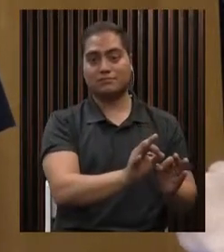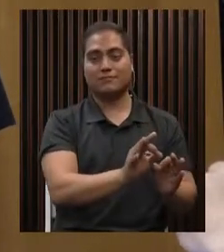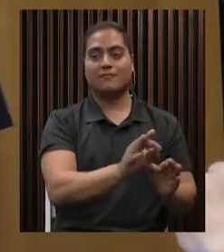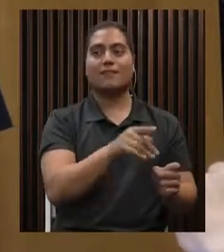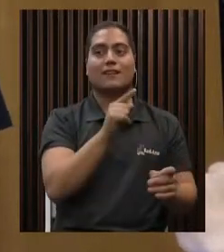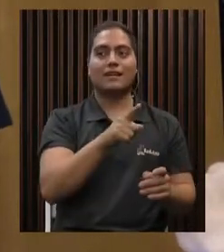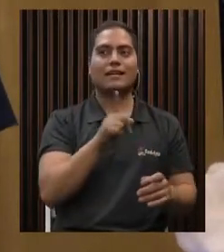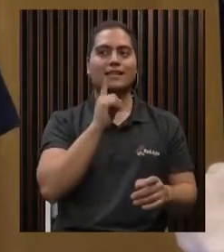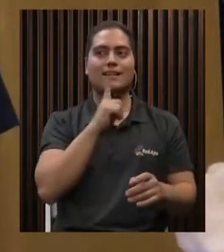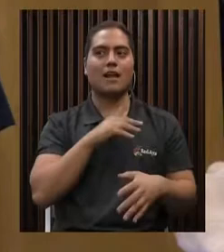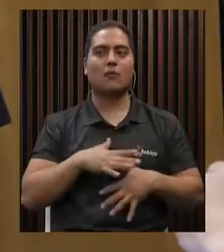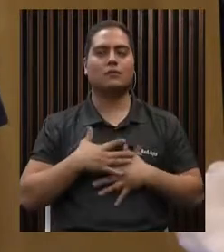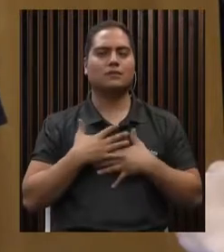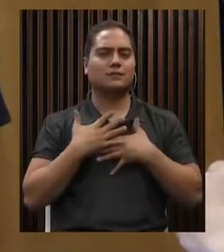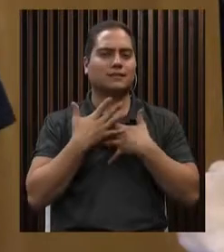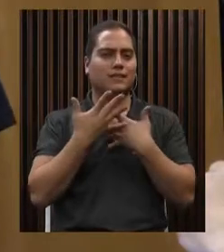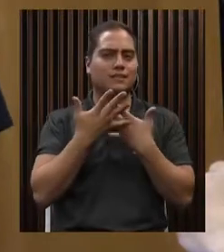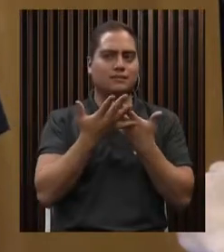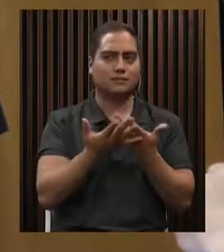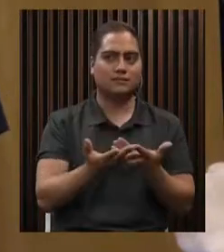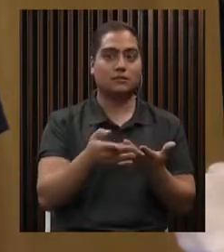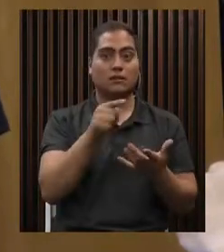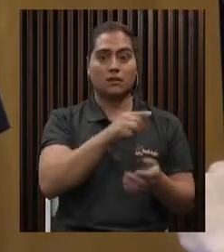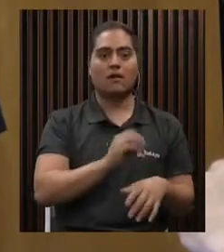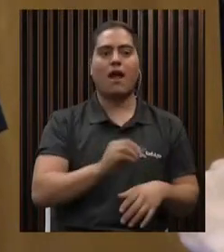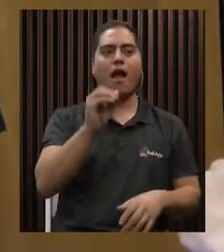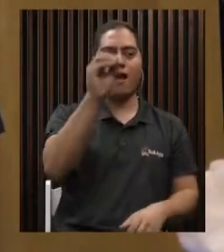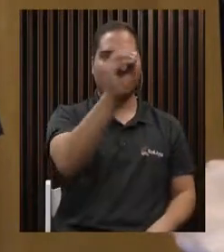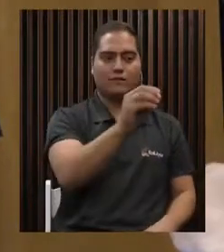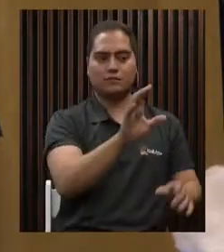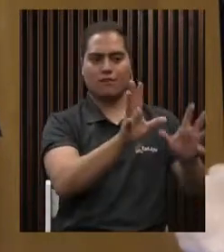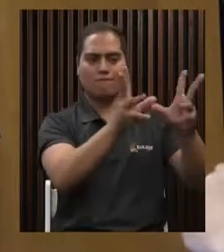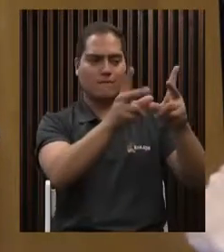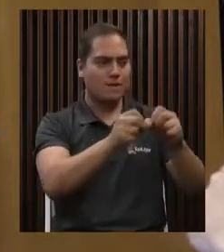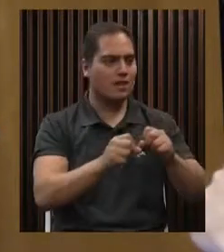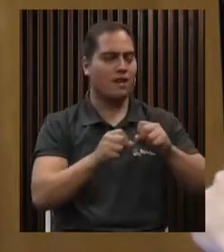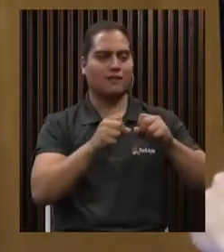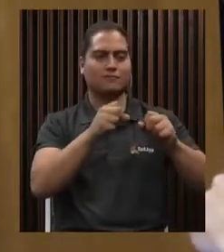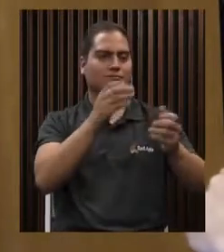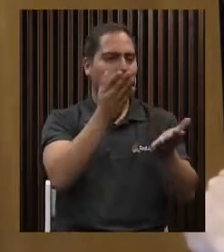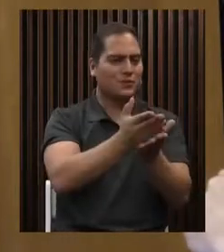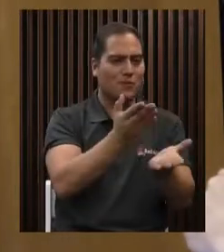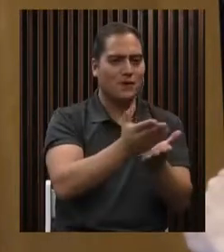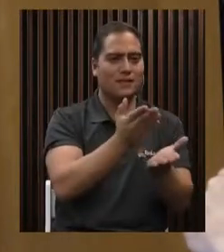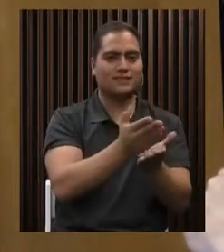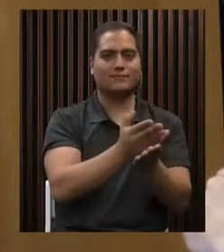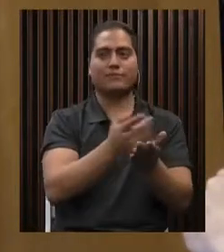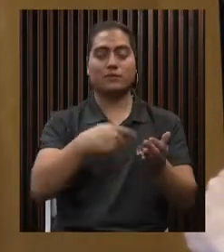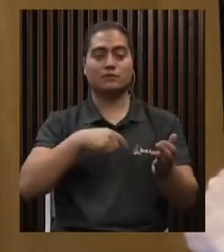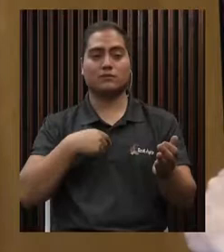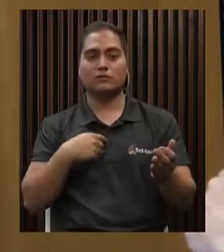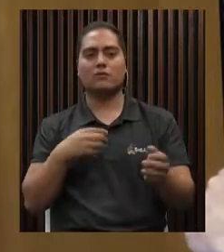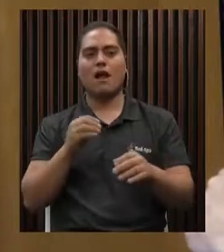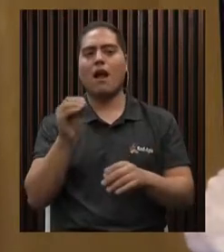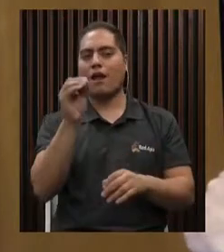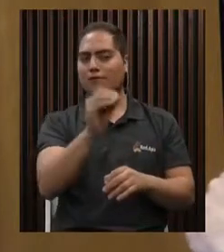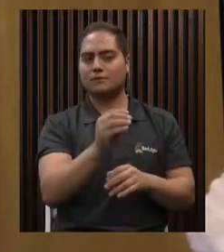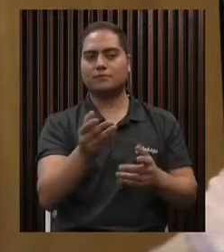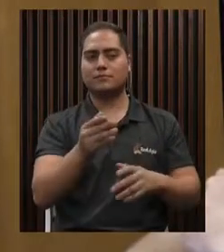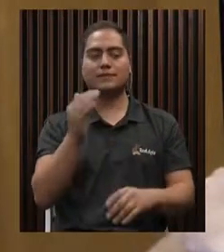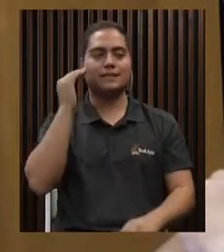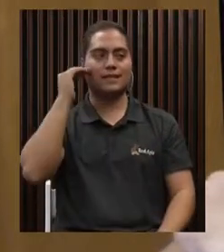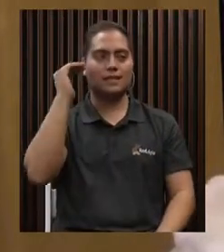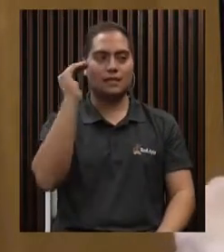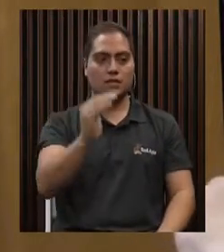sensación y envía un mensaje muy, muy potente a las familias, a las escuelas, en el que decimos que los niños